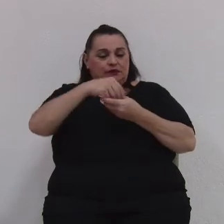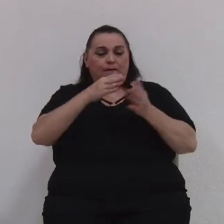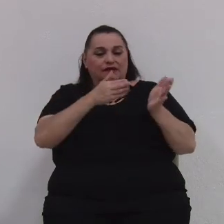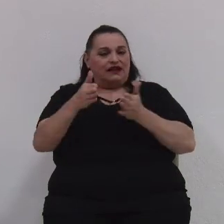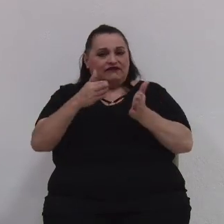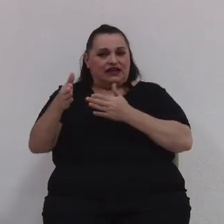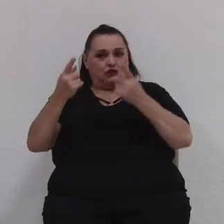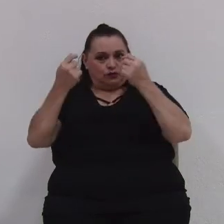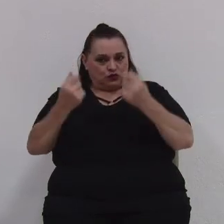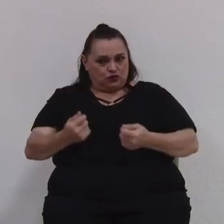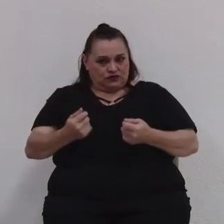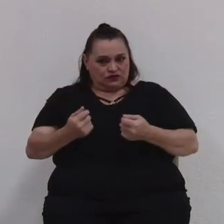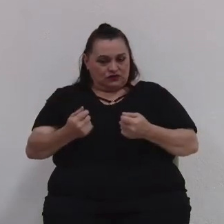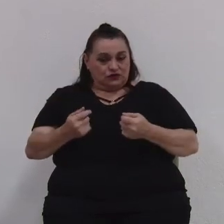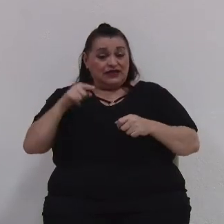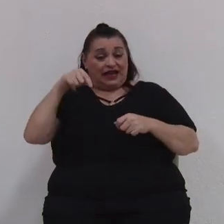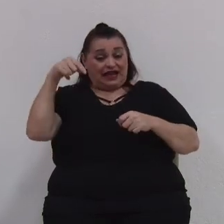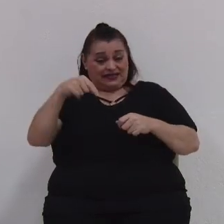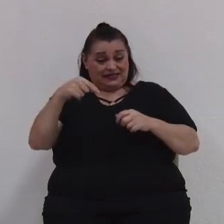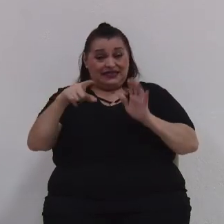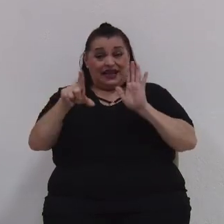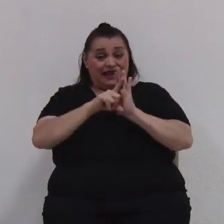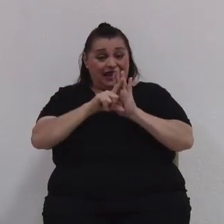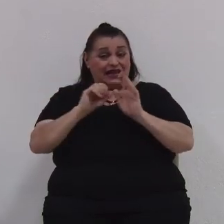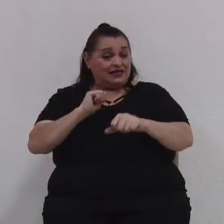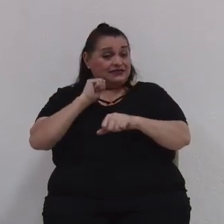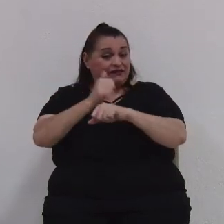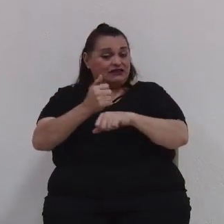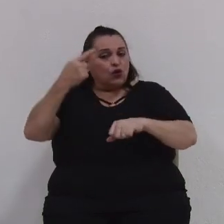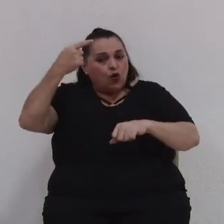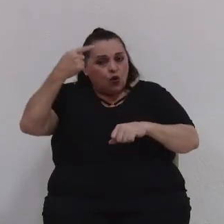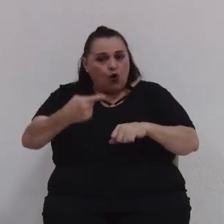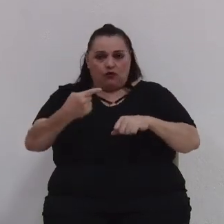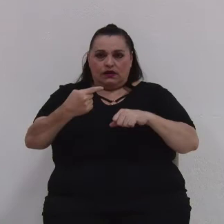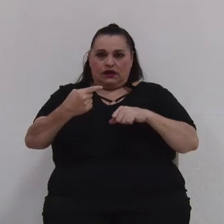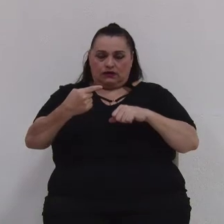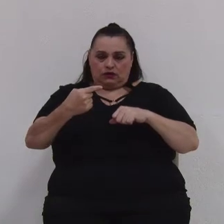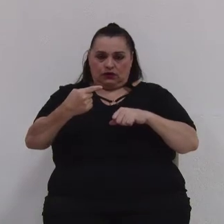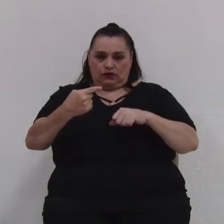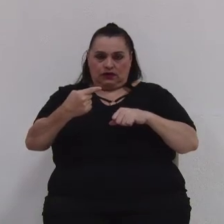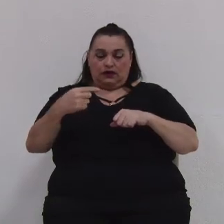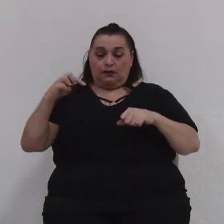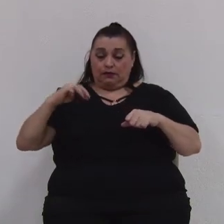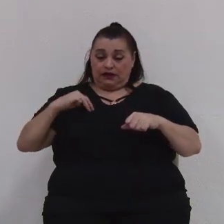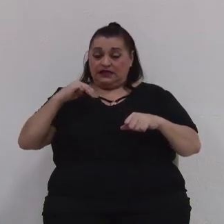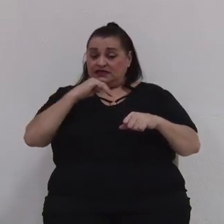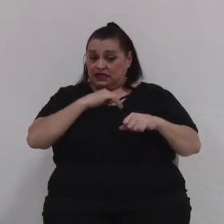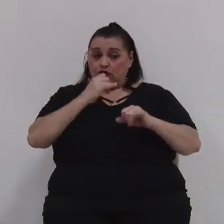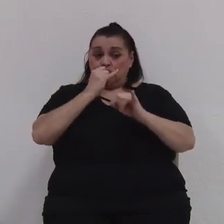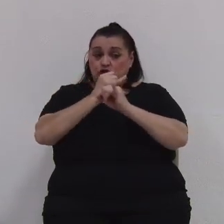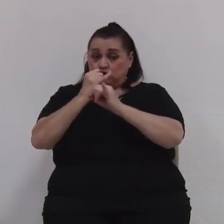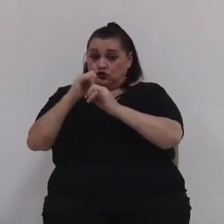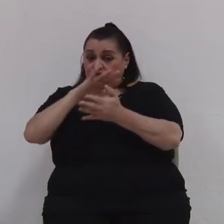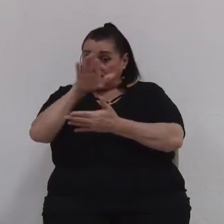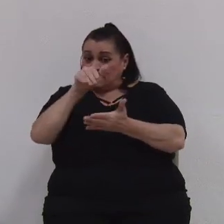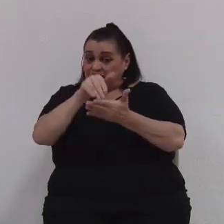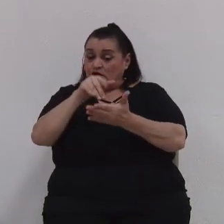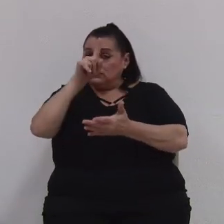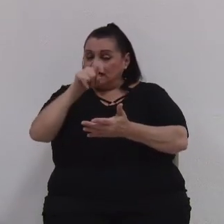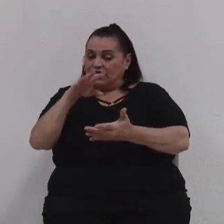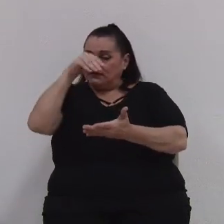los presupuestos. Esta ley está estableciendo de que obligatoriamente los ministerios y las instituciones descentralizadas deben incorporar